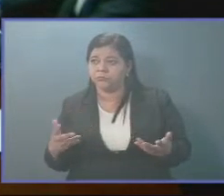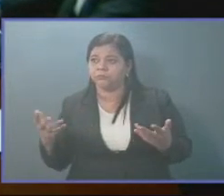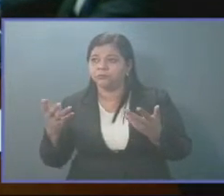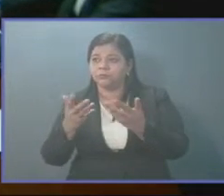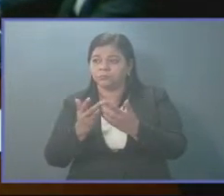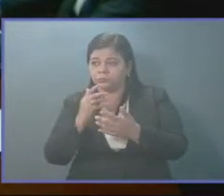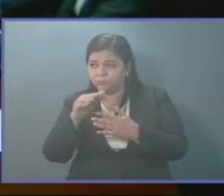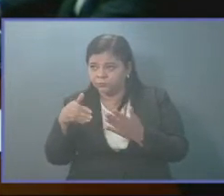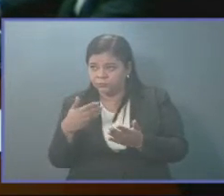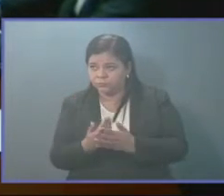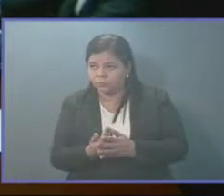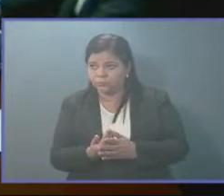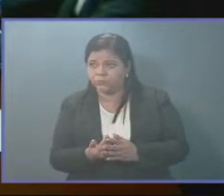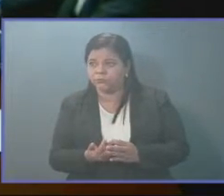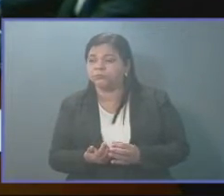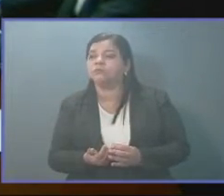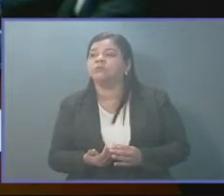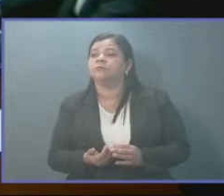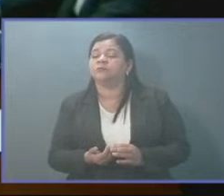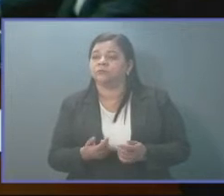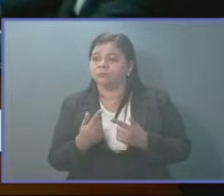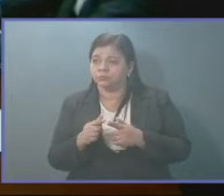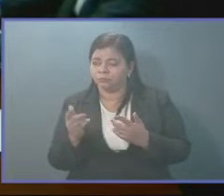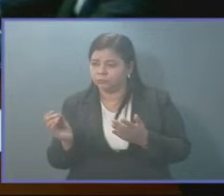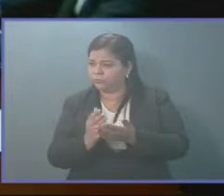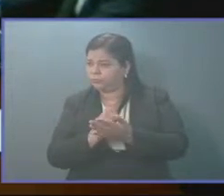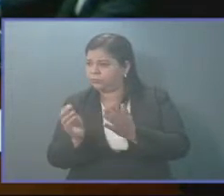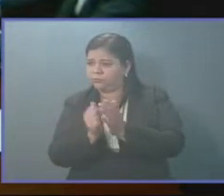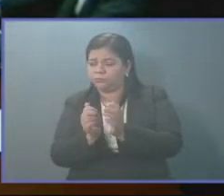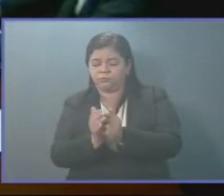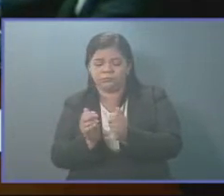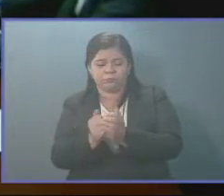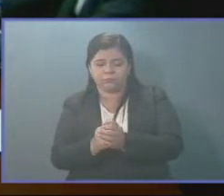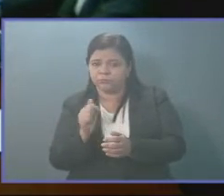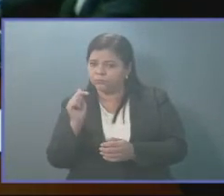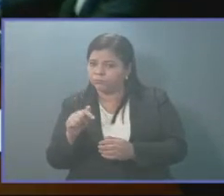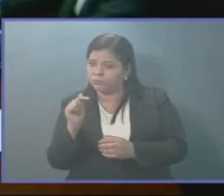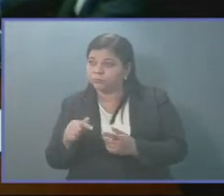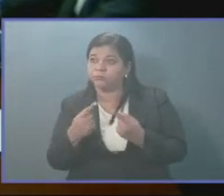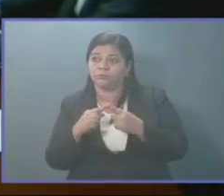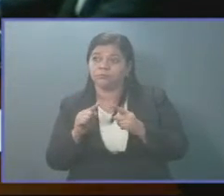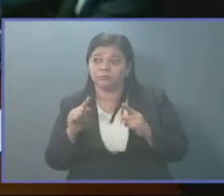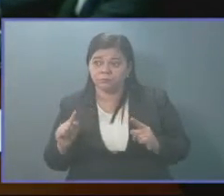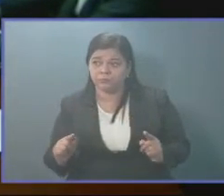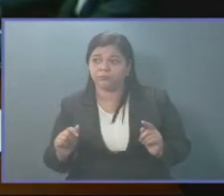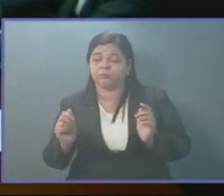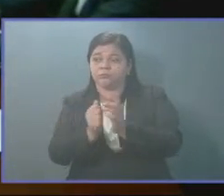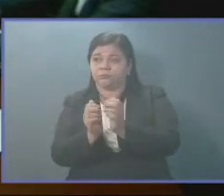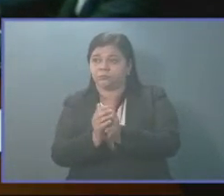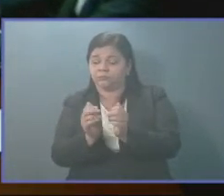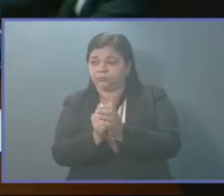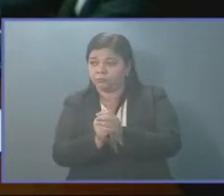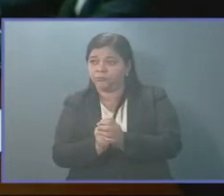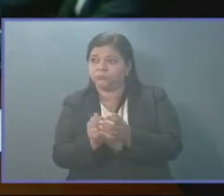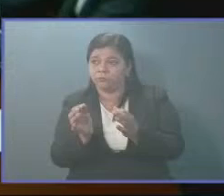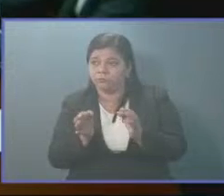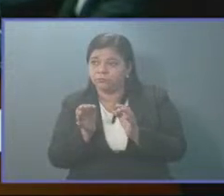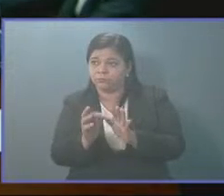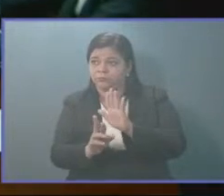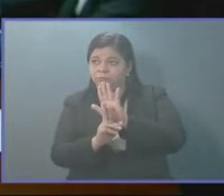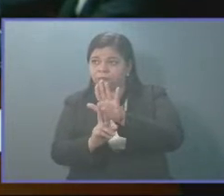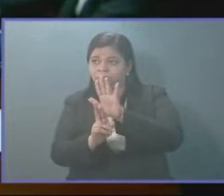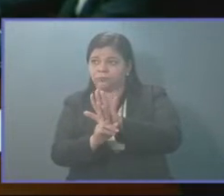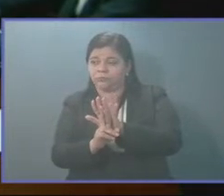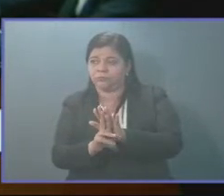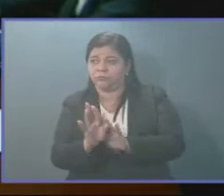proceso. De mi parte no tengo ninguna objeción al respecto, pero el problema es la forma que está redactada. Dice,